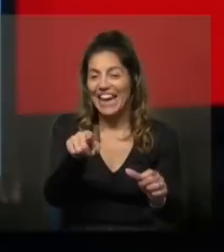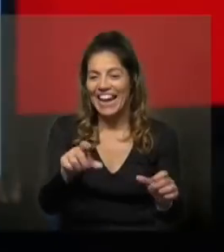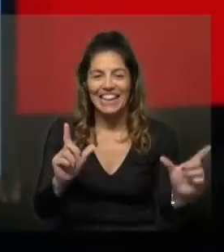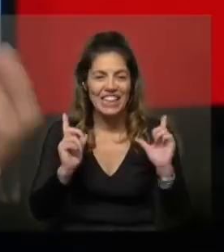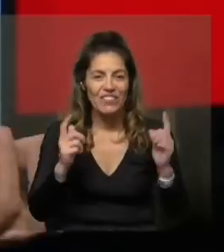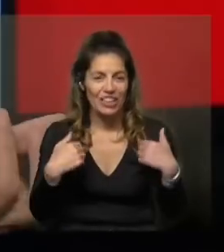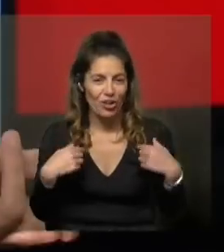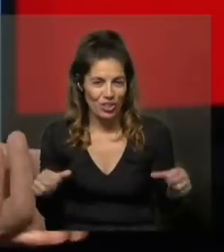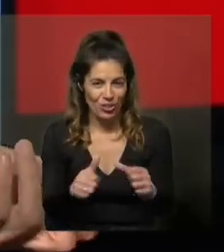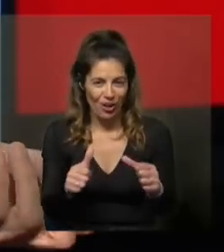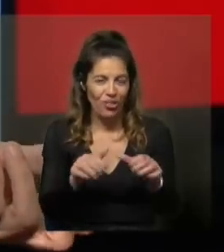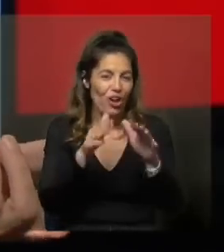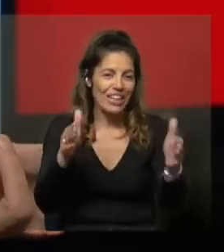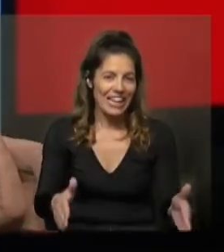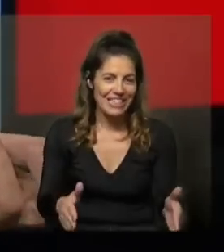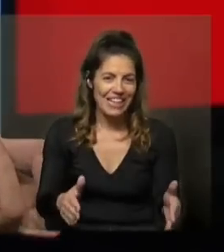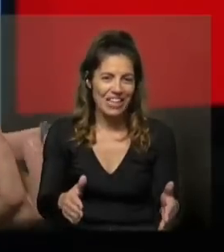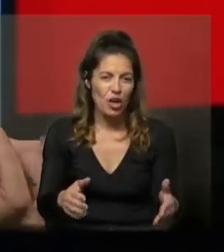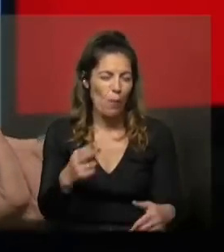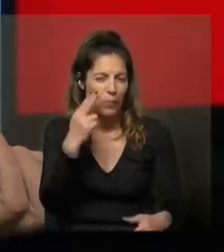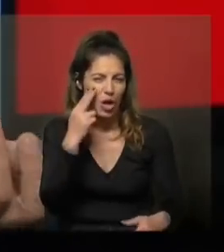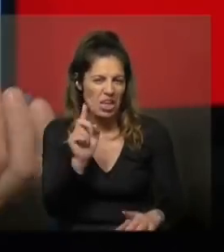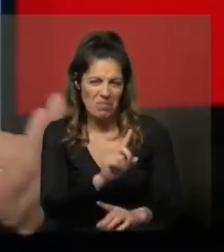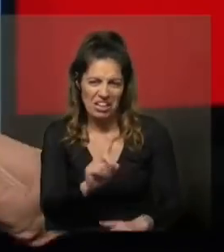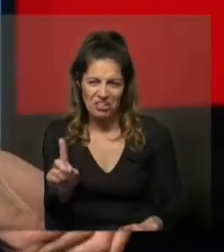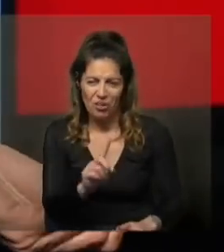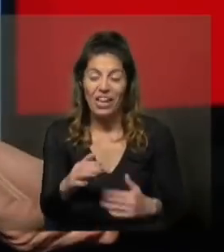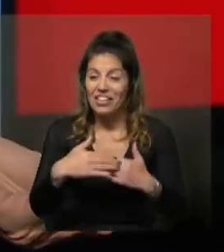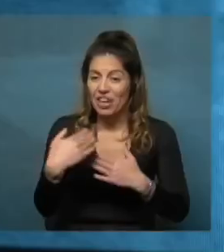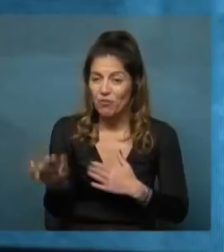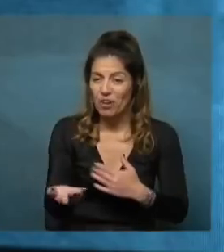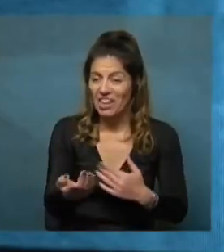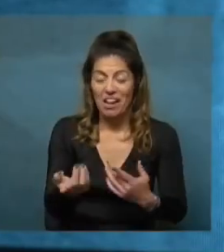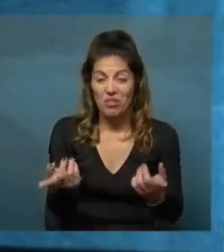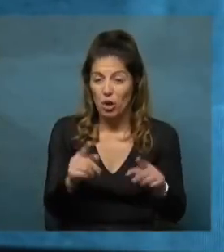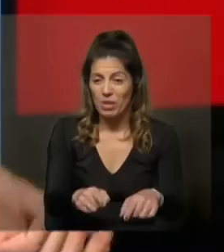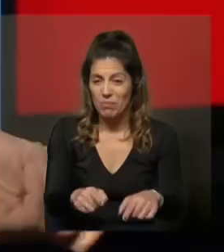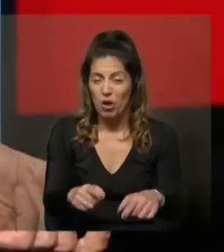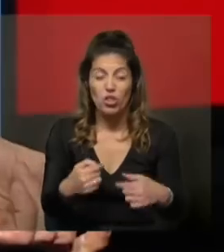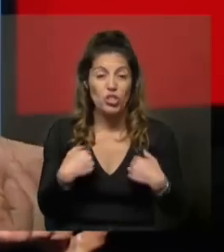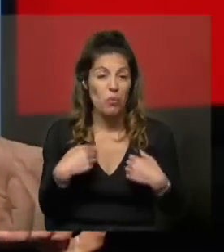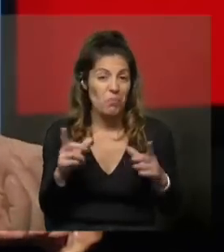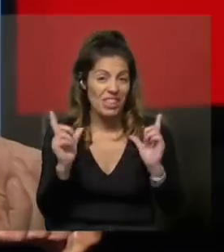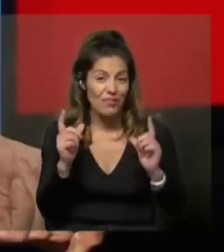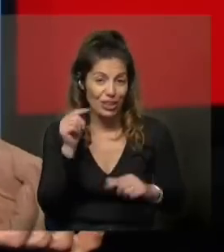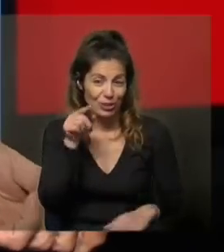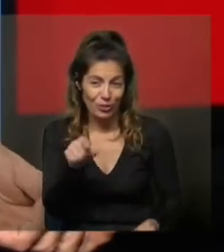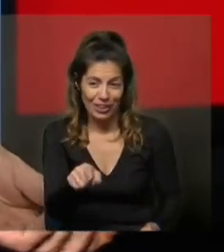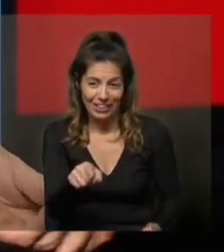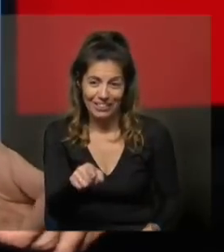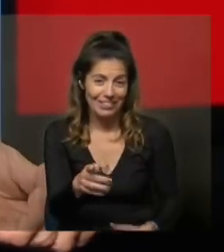entonces en el escenario no tenemos conflicto y afuera nos pasa lo mismo yo me divierto mucho con él Entonces